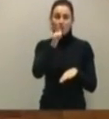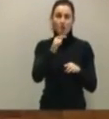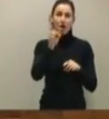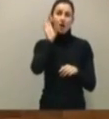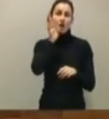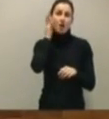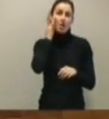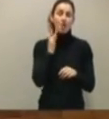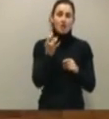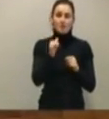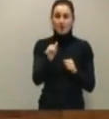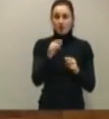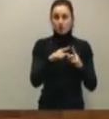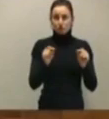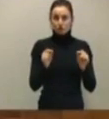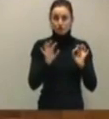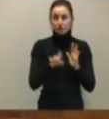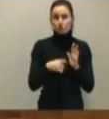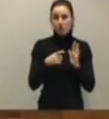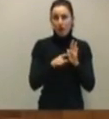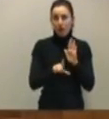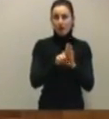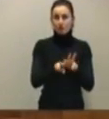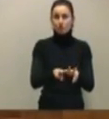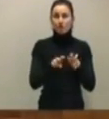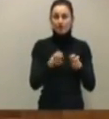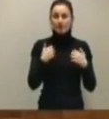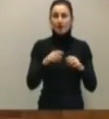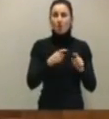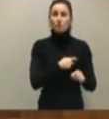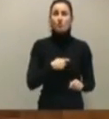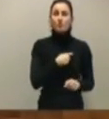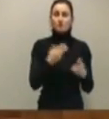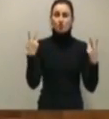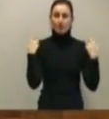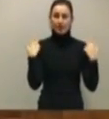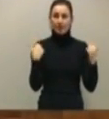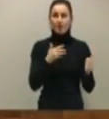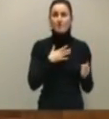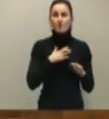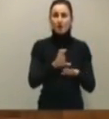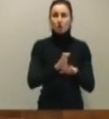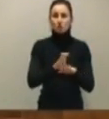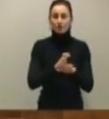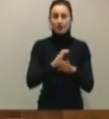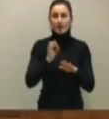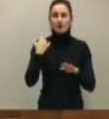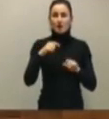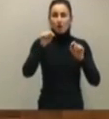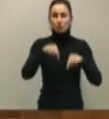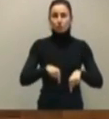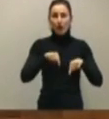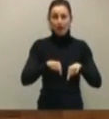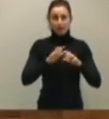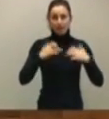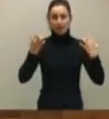Asturias. Una nueva ley que en la Comisión de Hacienda la propia consejera se comprometió a traer a esta Cámara, que